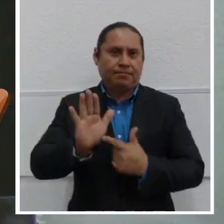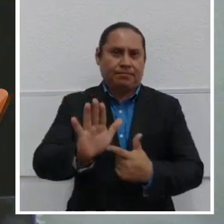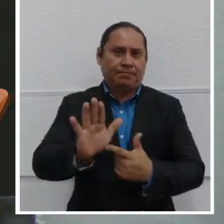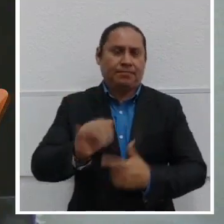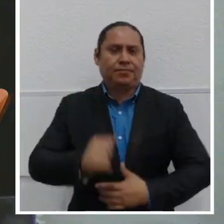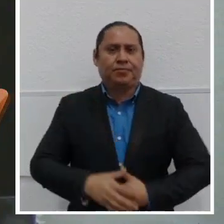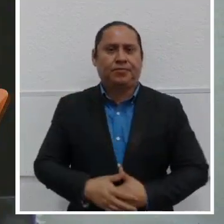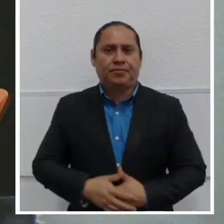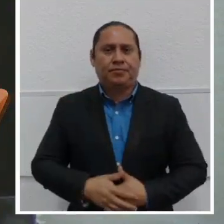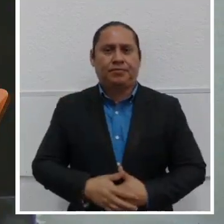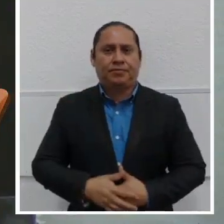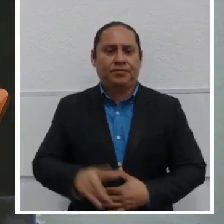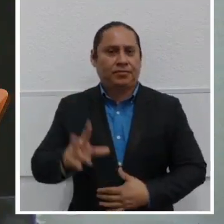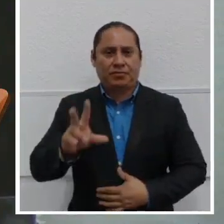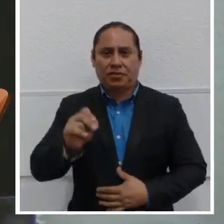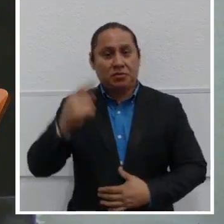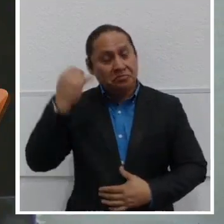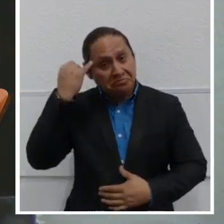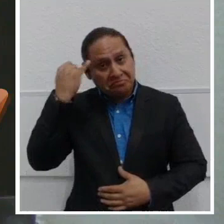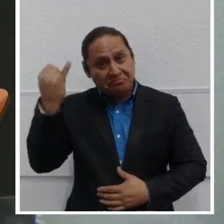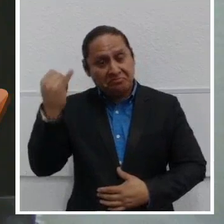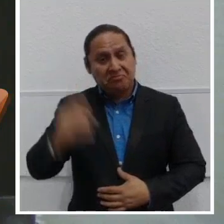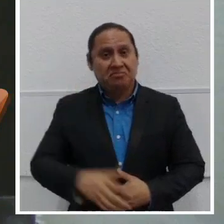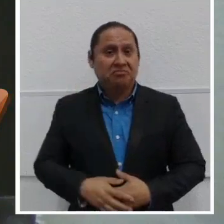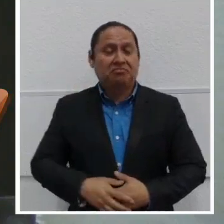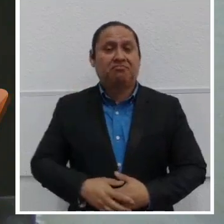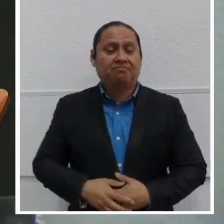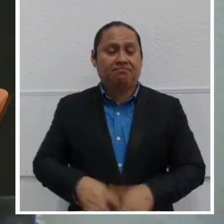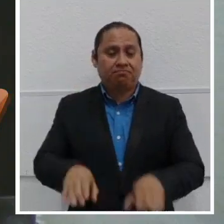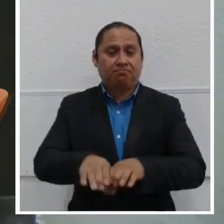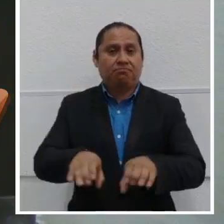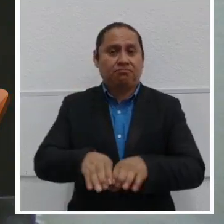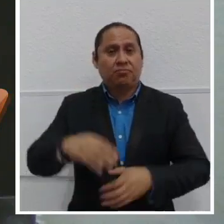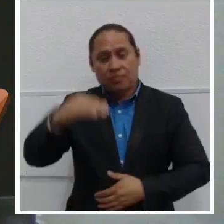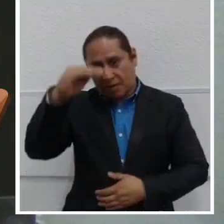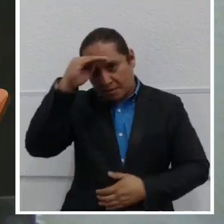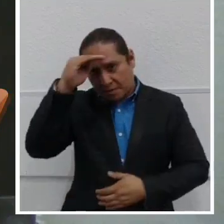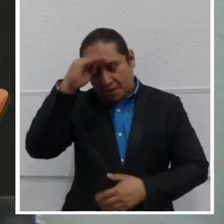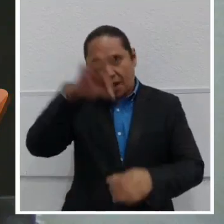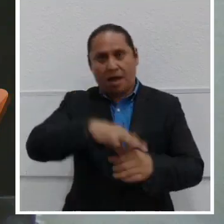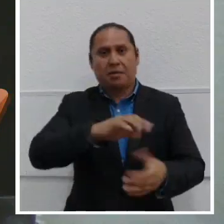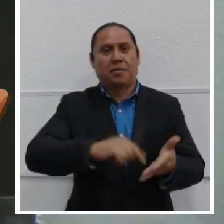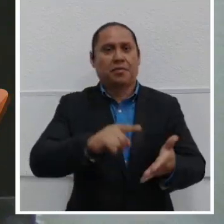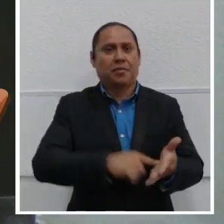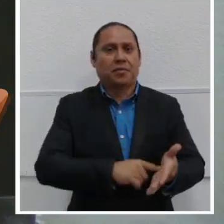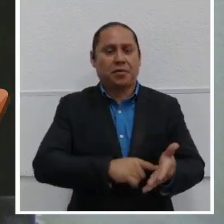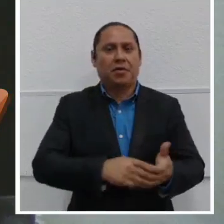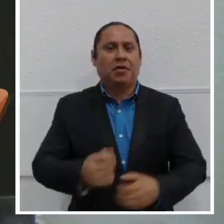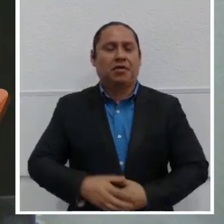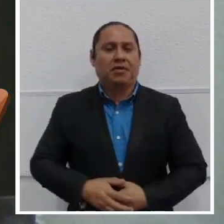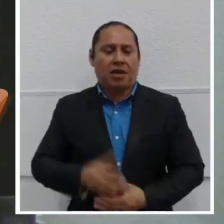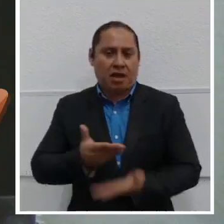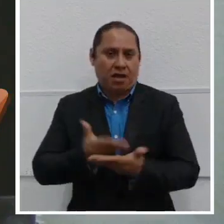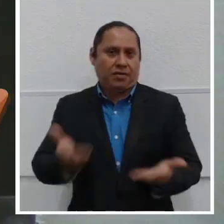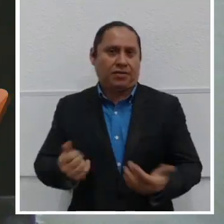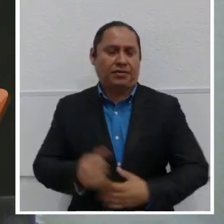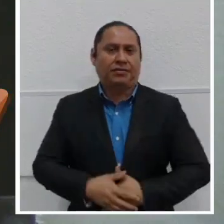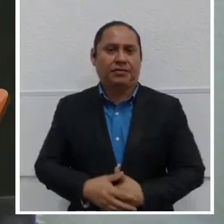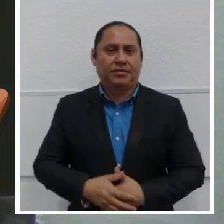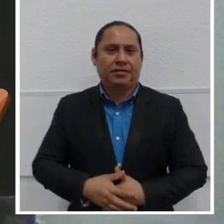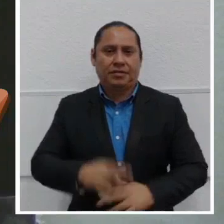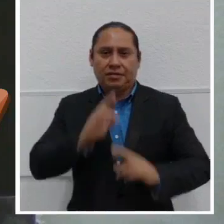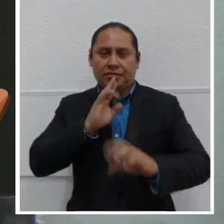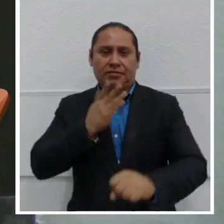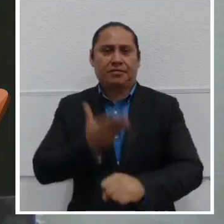y si no es así que reflexionemos el voto que hoy vamos a tomar en esta Tribuna y